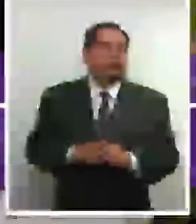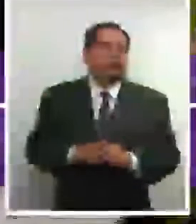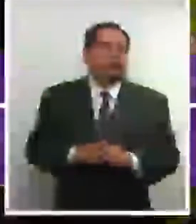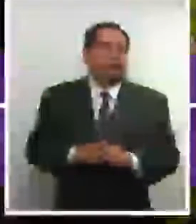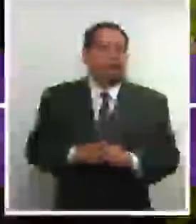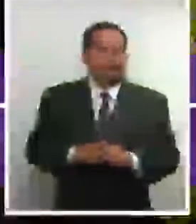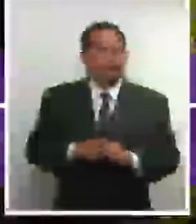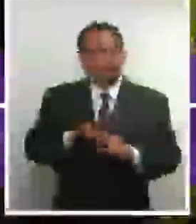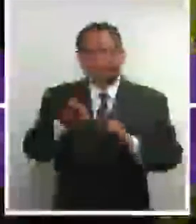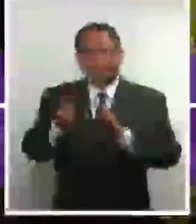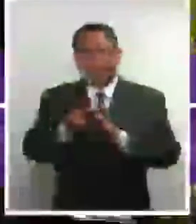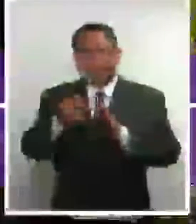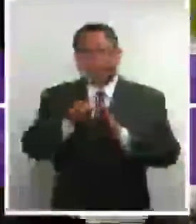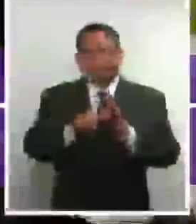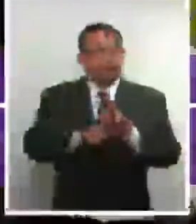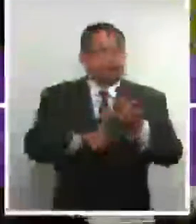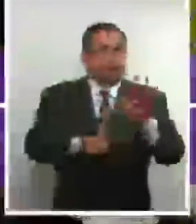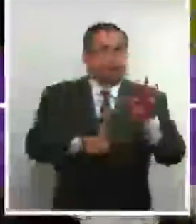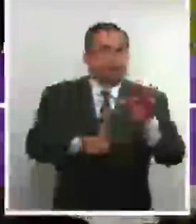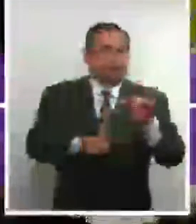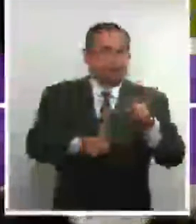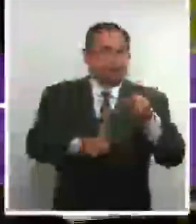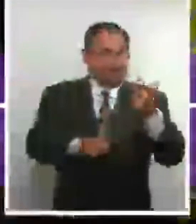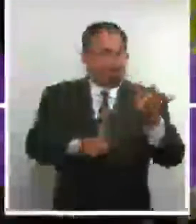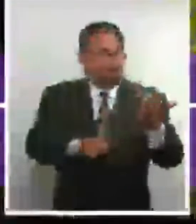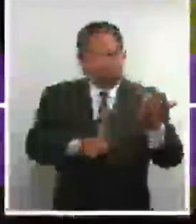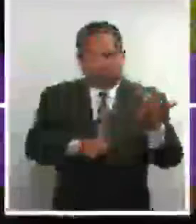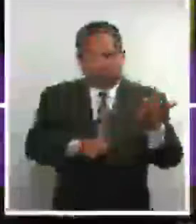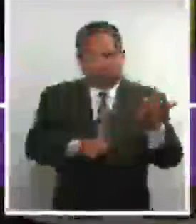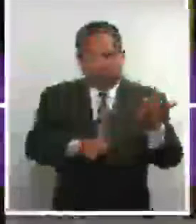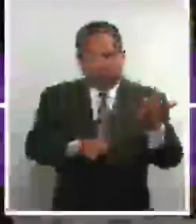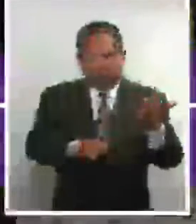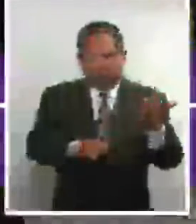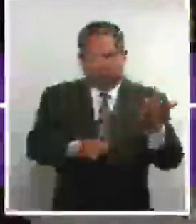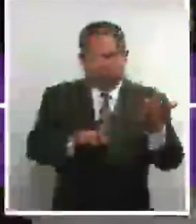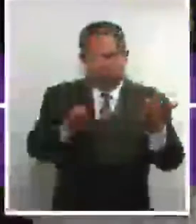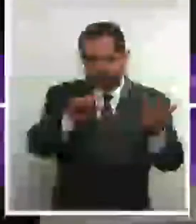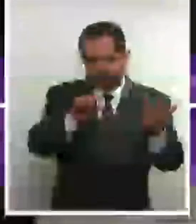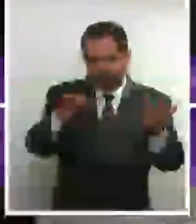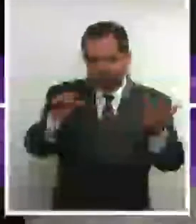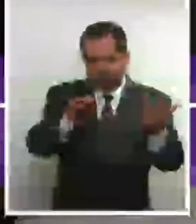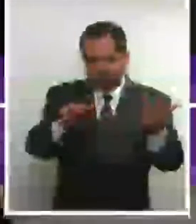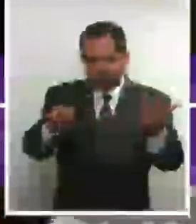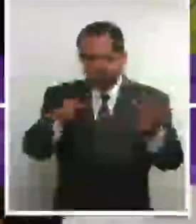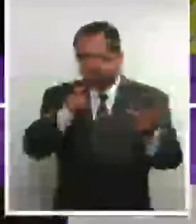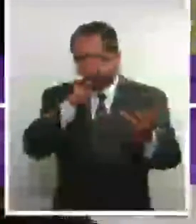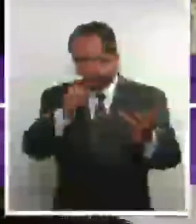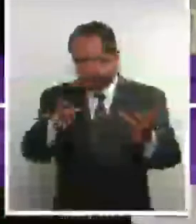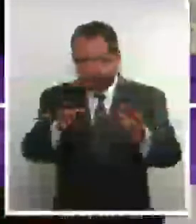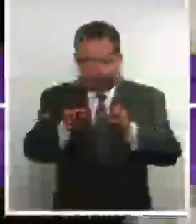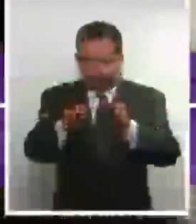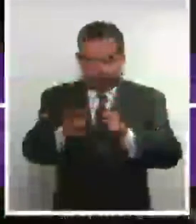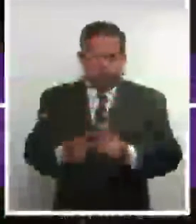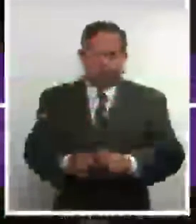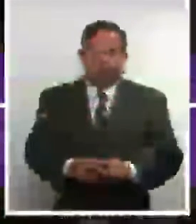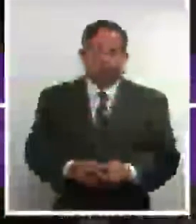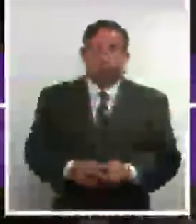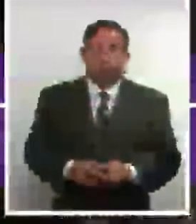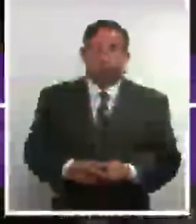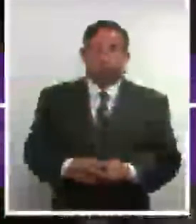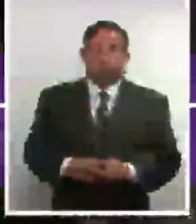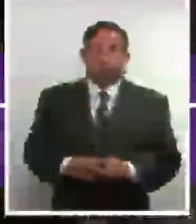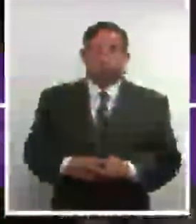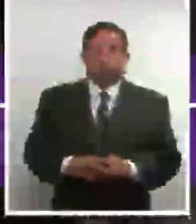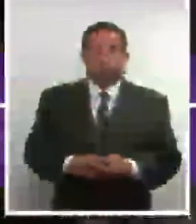una reserva del artículo 48 que dice lo siguiente: